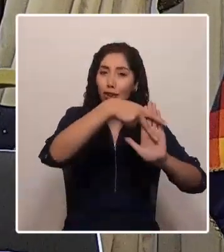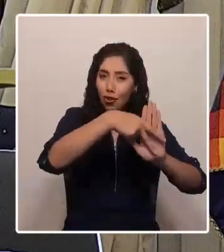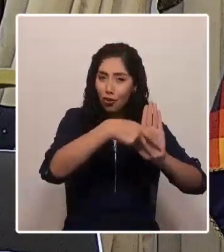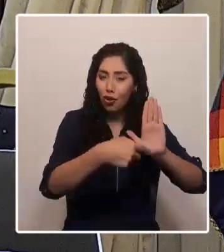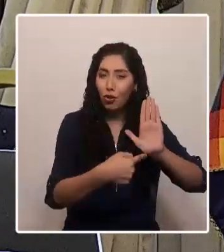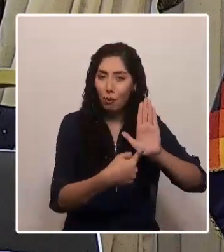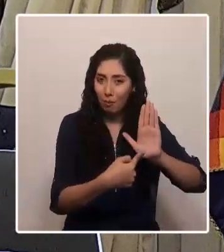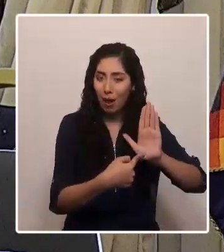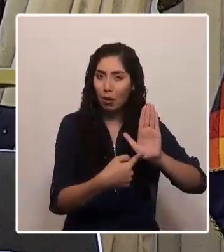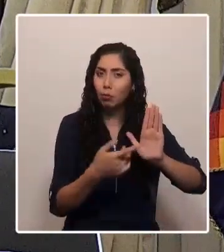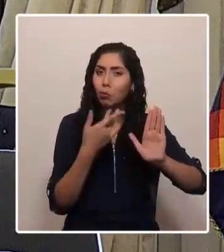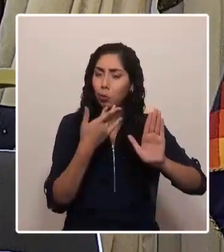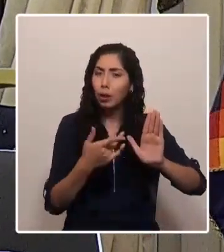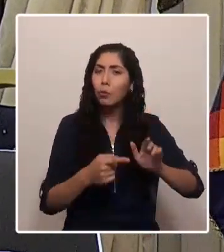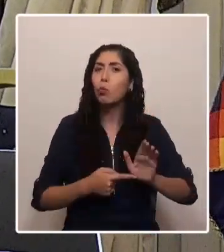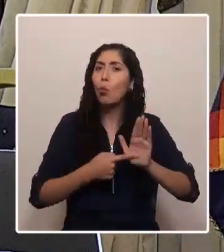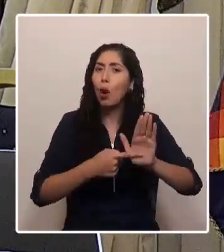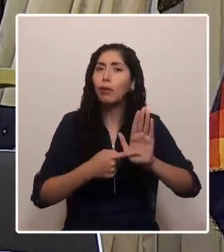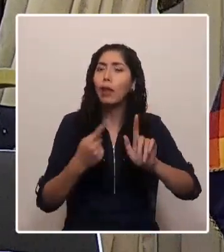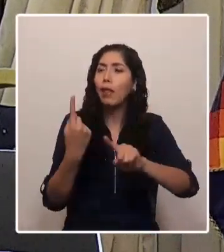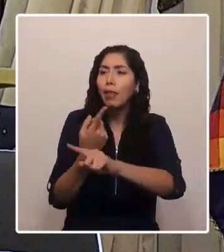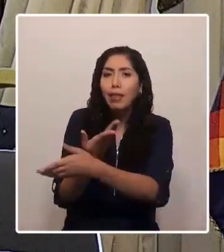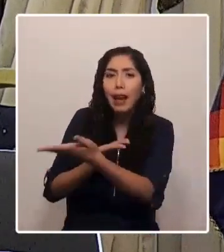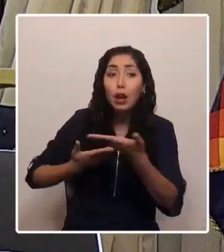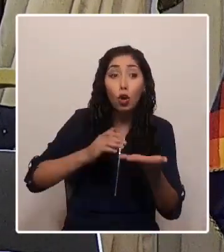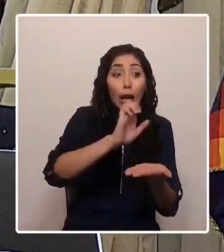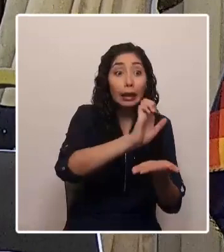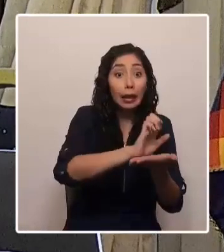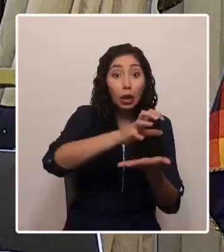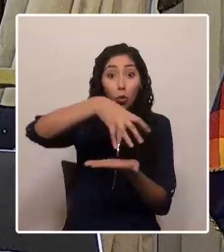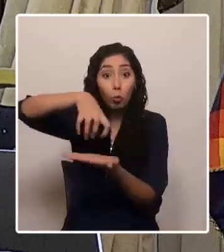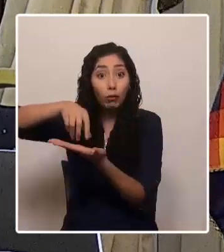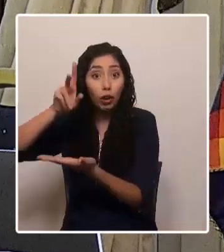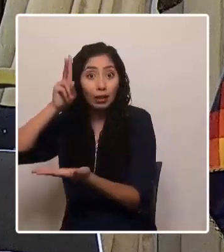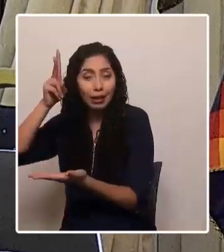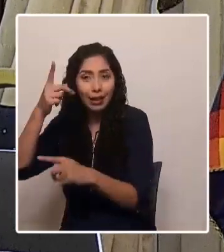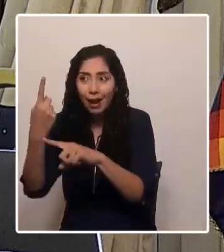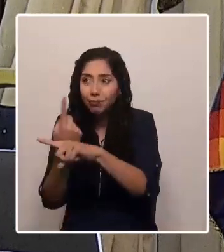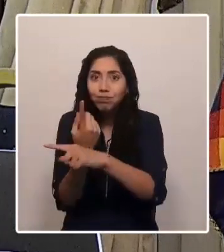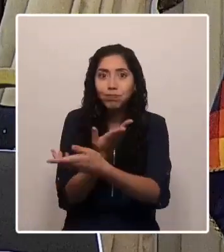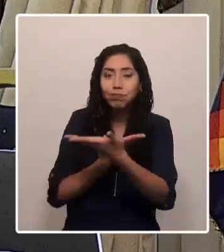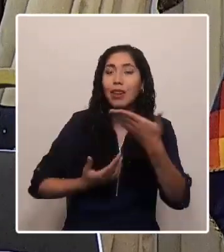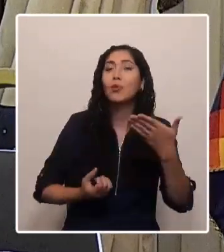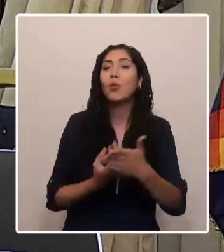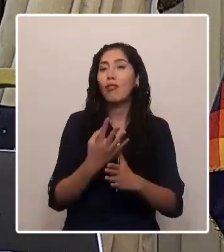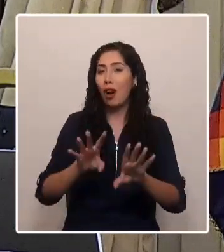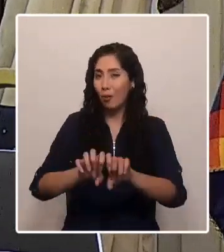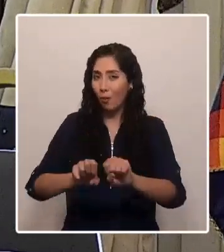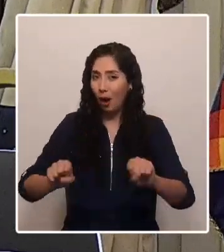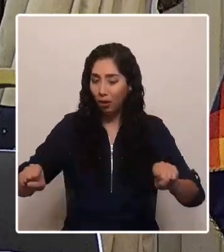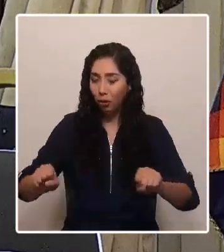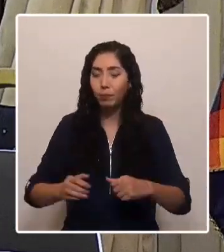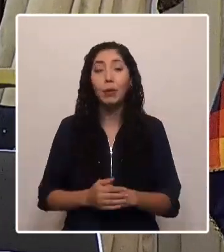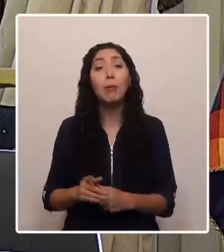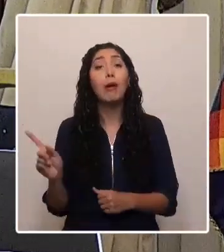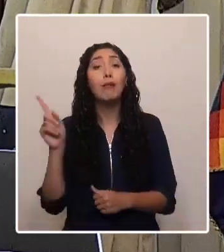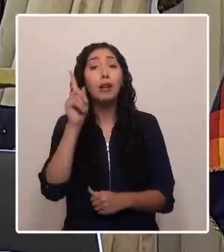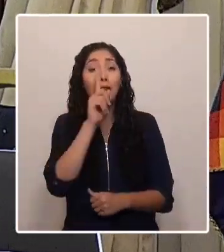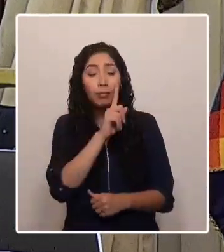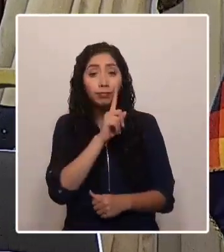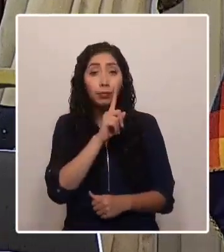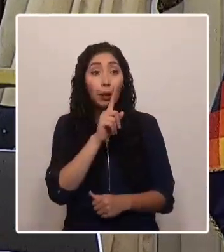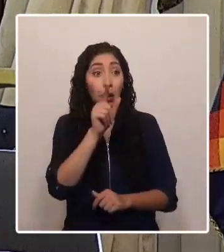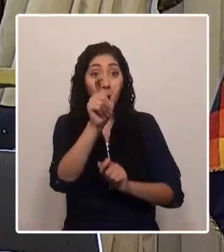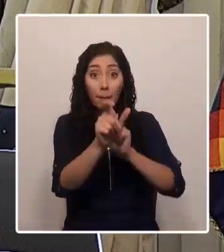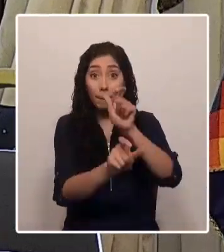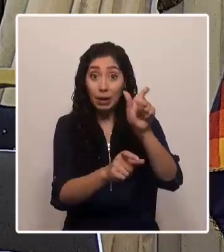camino al diálogo entre el Estado y los pueblos indígenas, es decir, un nuevo trato. Y para terminar, un mensaje para aquellos que